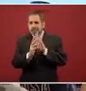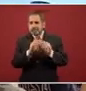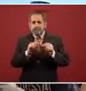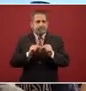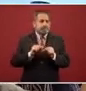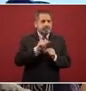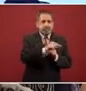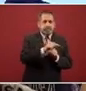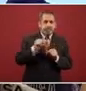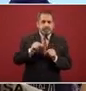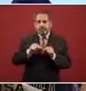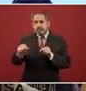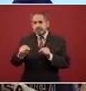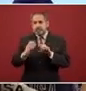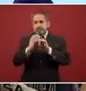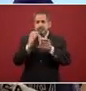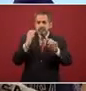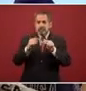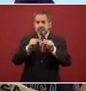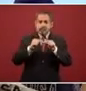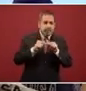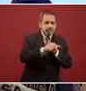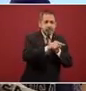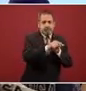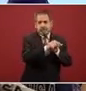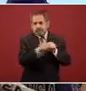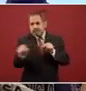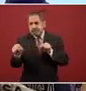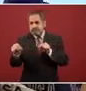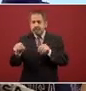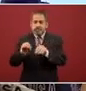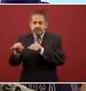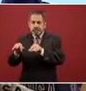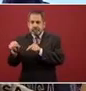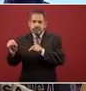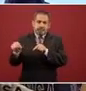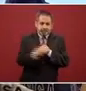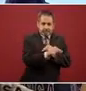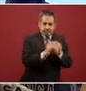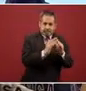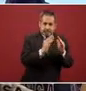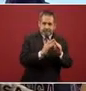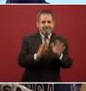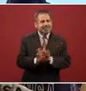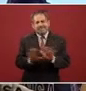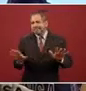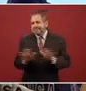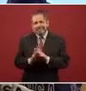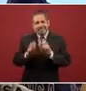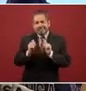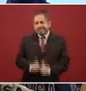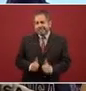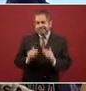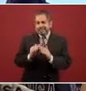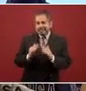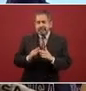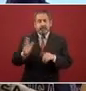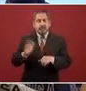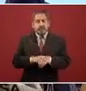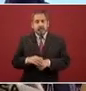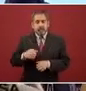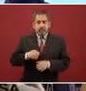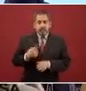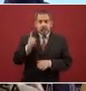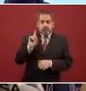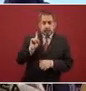el transporte, ir de la casa al trabajo y del trabajo a la casa. No queremos que eso ocurra porque eso implica que una persona